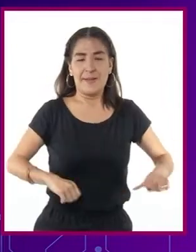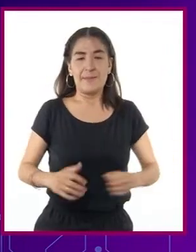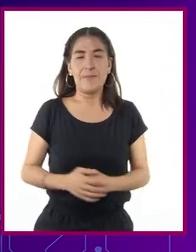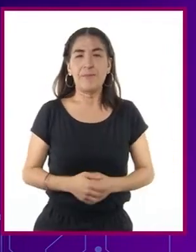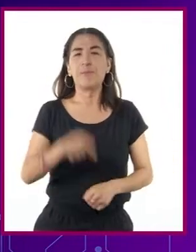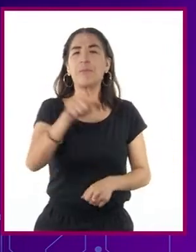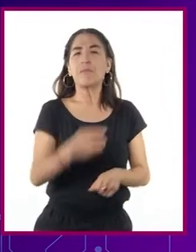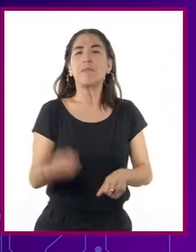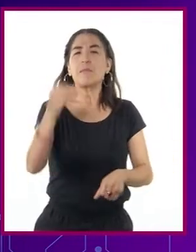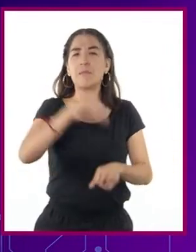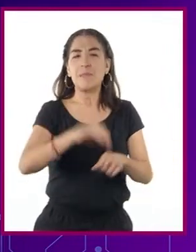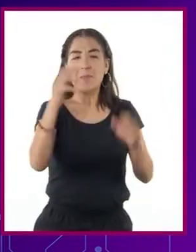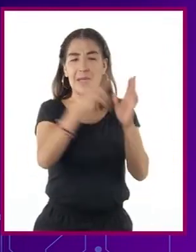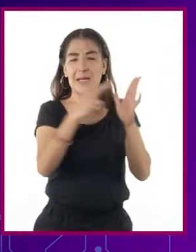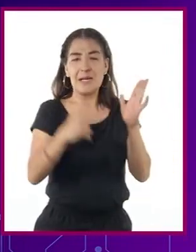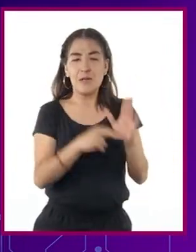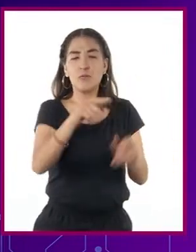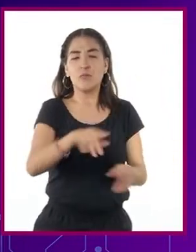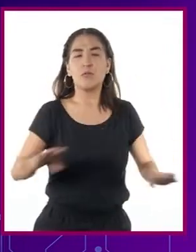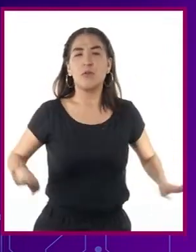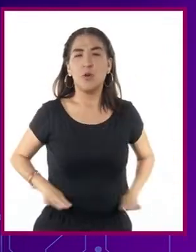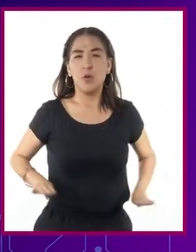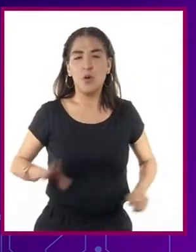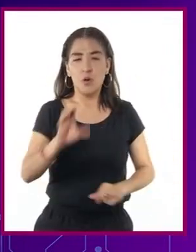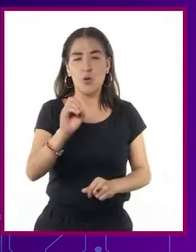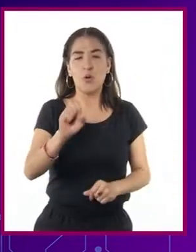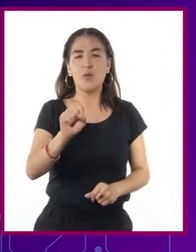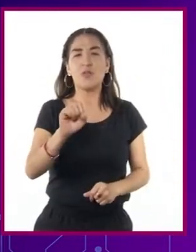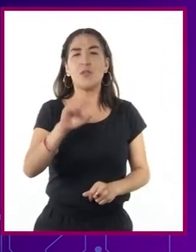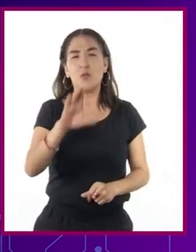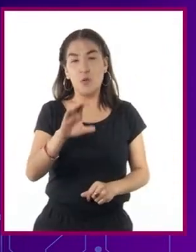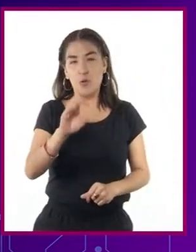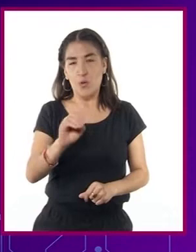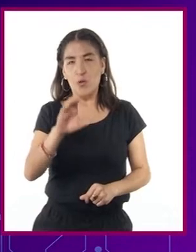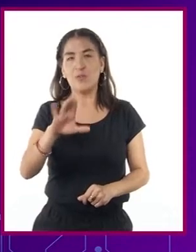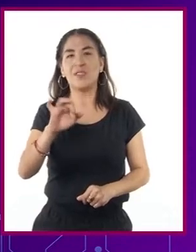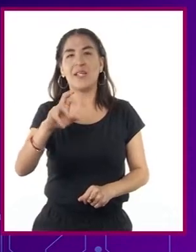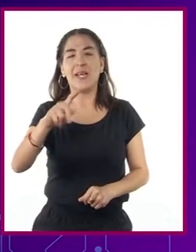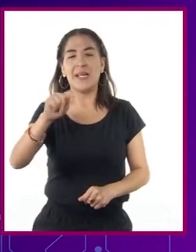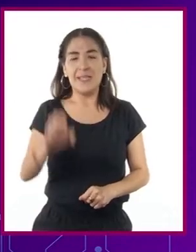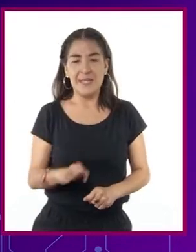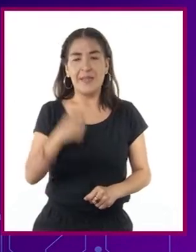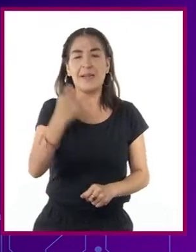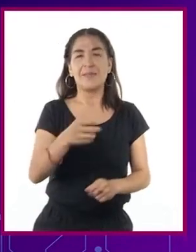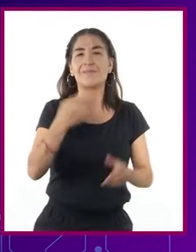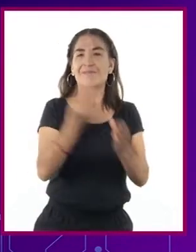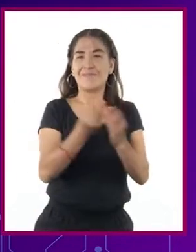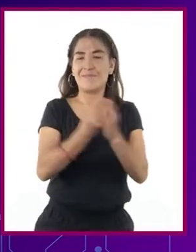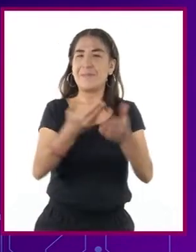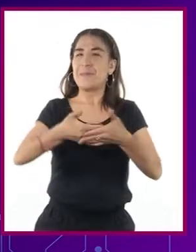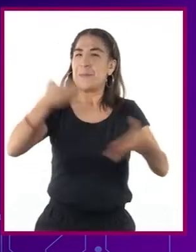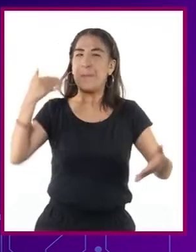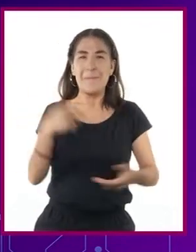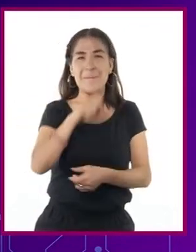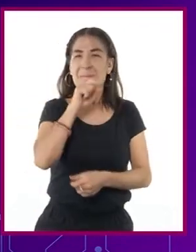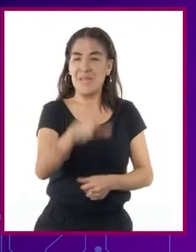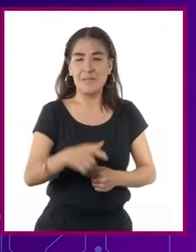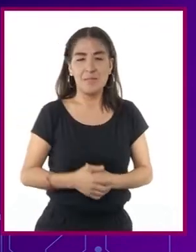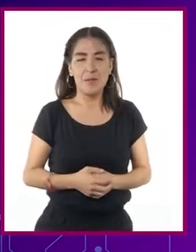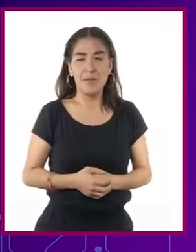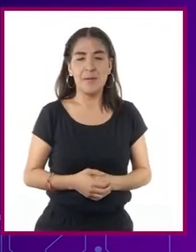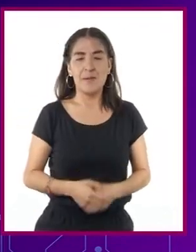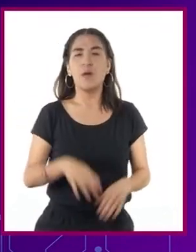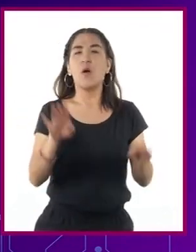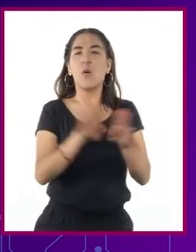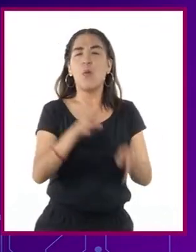ella aplicaremos la regla o propiedad del cociente de potencias, con la misma base que se trabajó en la sesión anterior. Los